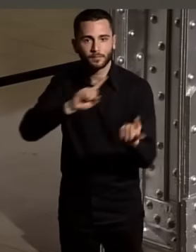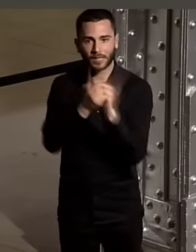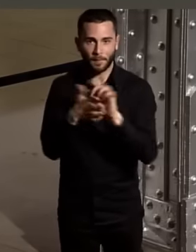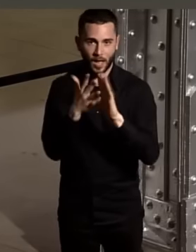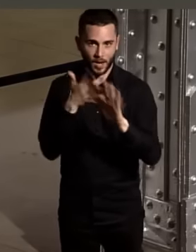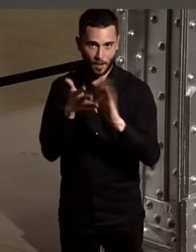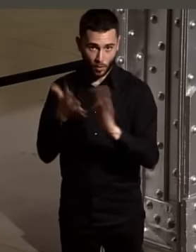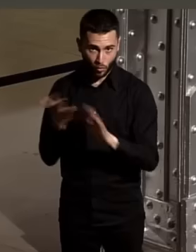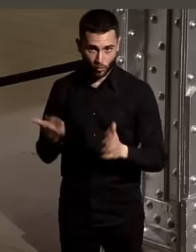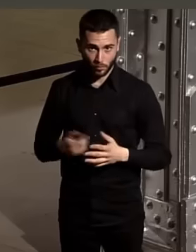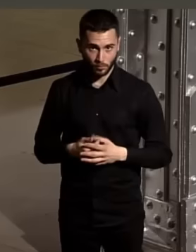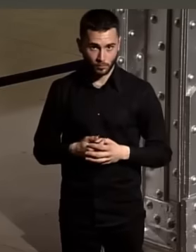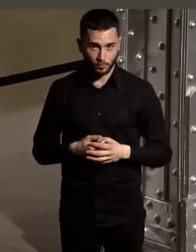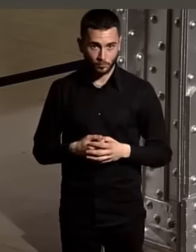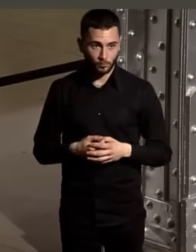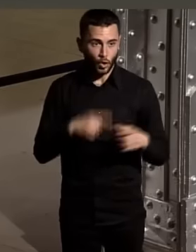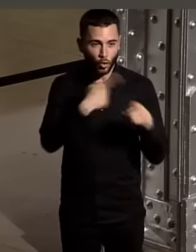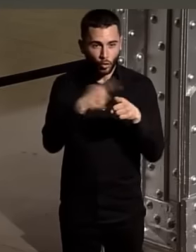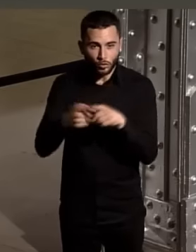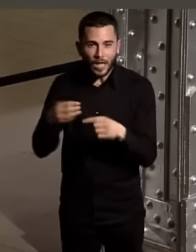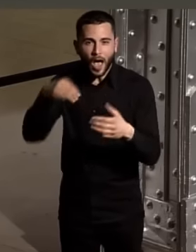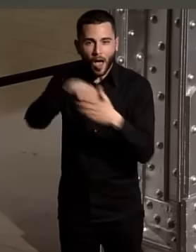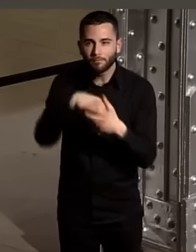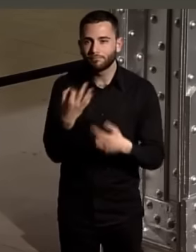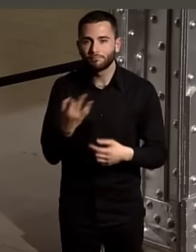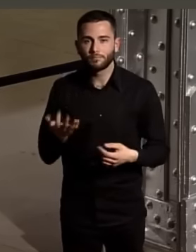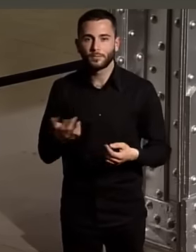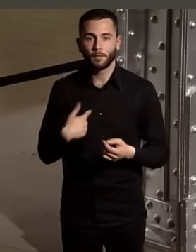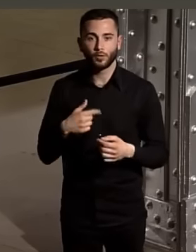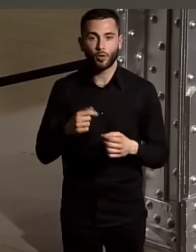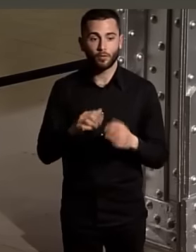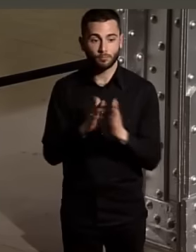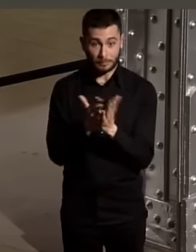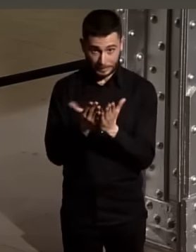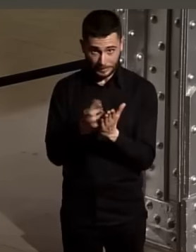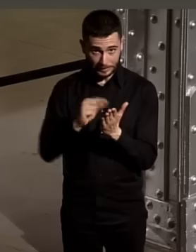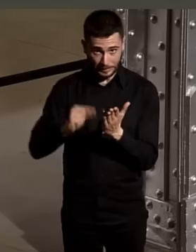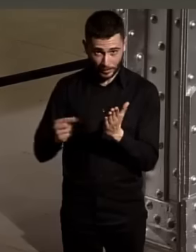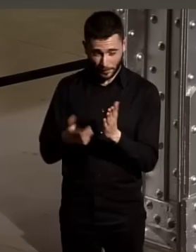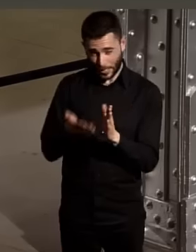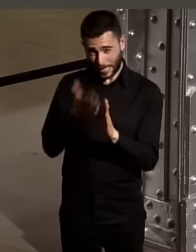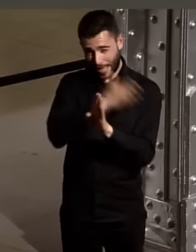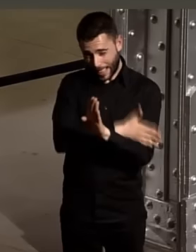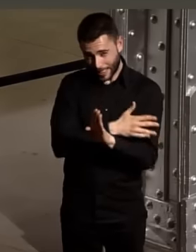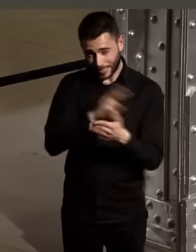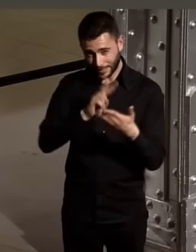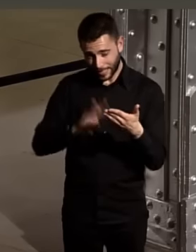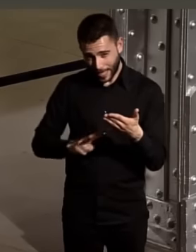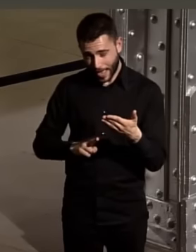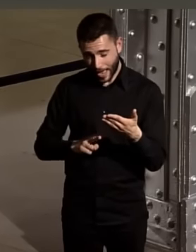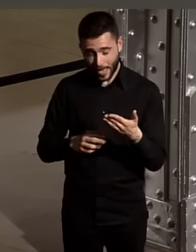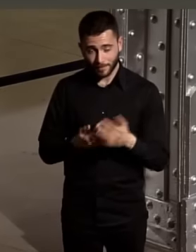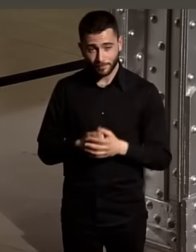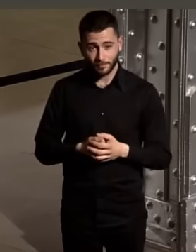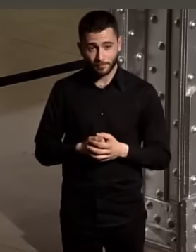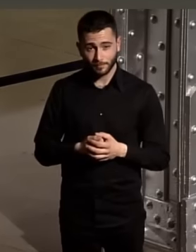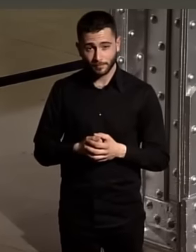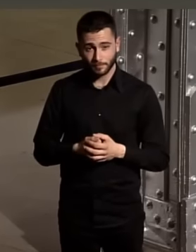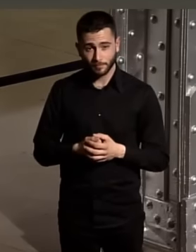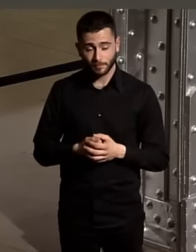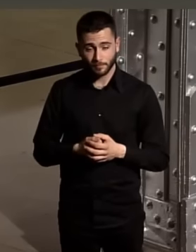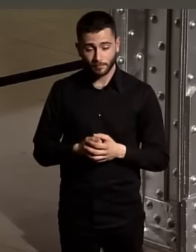no tiene que tener unos elementos de alto y bajos yo leí antes de escribir un libro un librito que se llamaba How I write Como escribo de